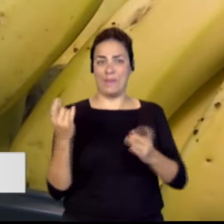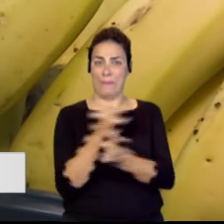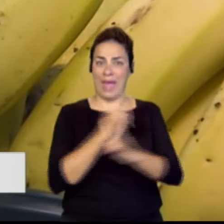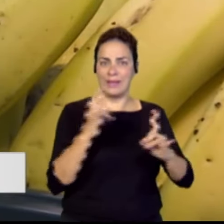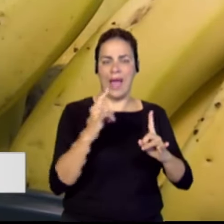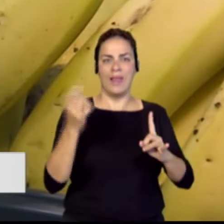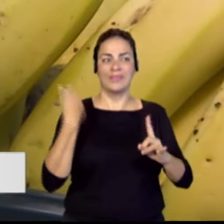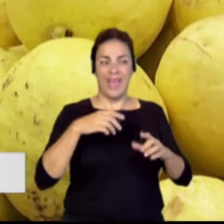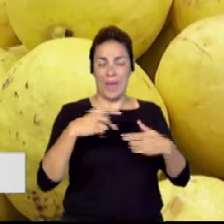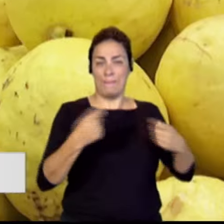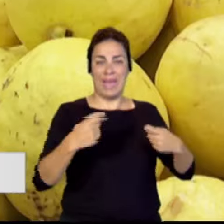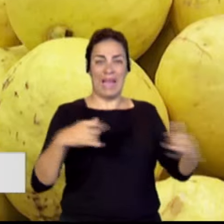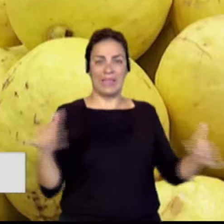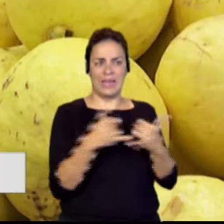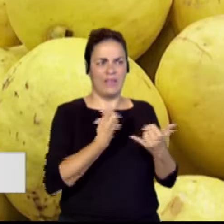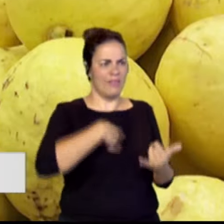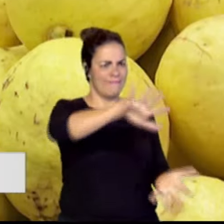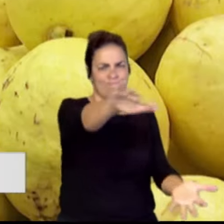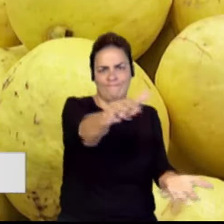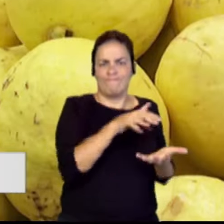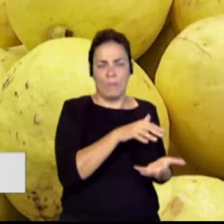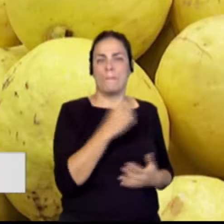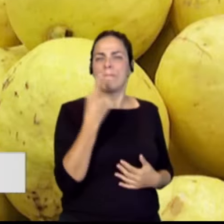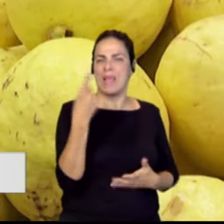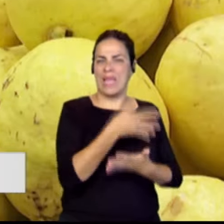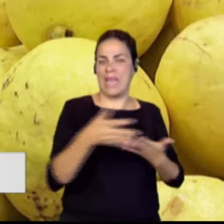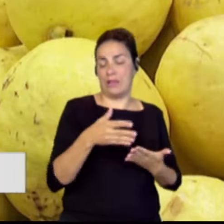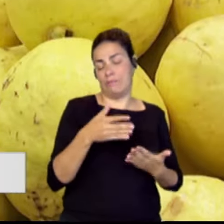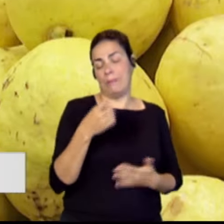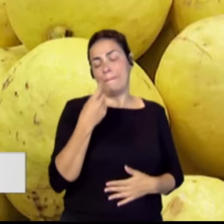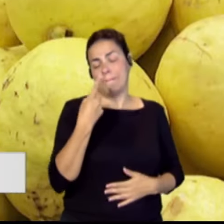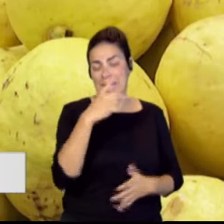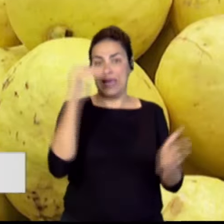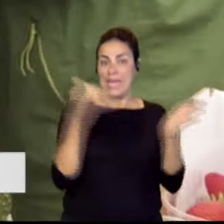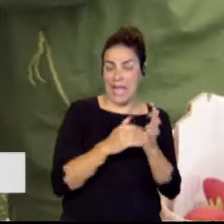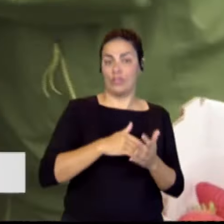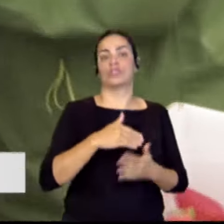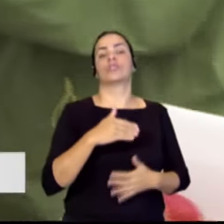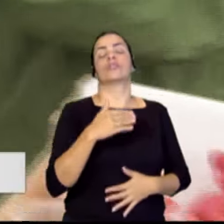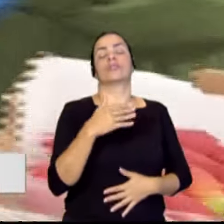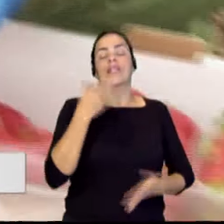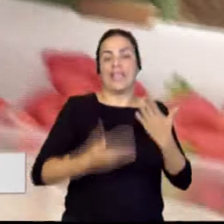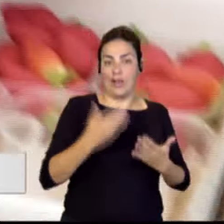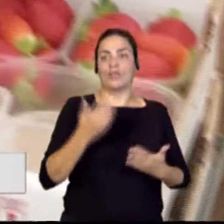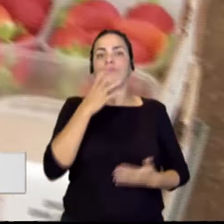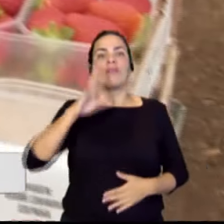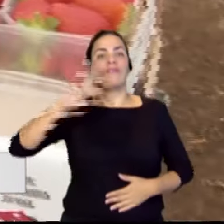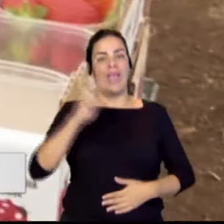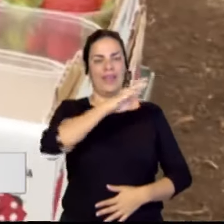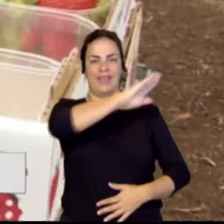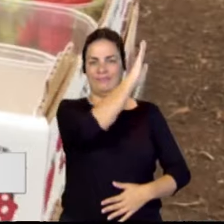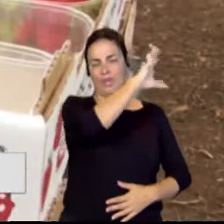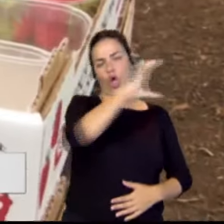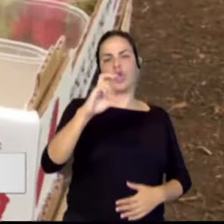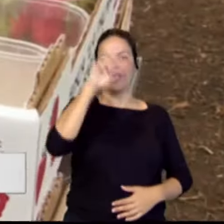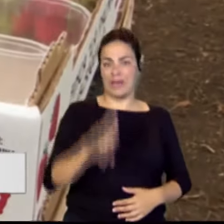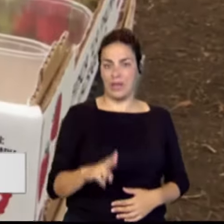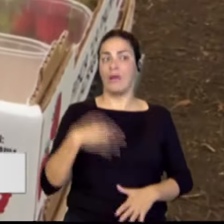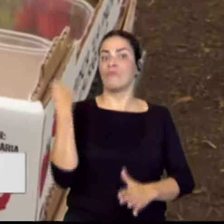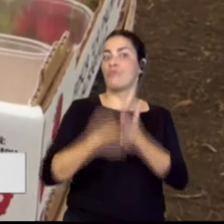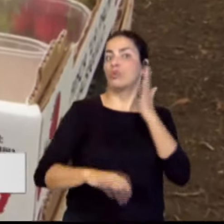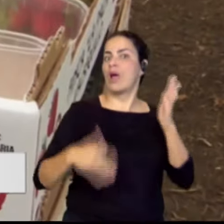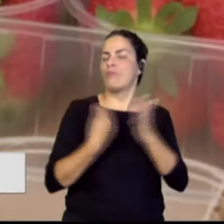de más de 100 kg de esta fruta procedente de Costa Rica la multa puede llegar hasta los 120,000 luego